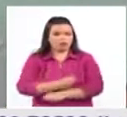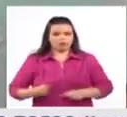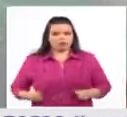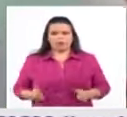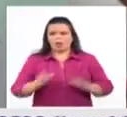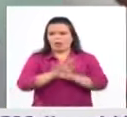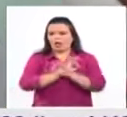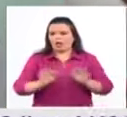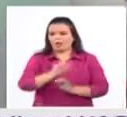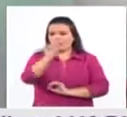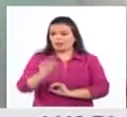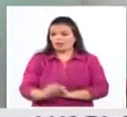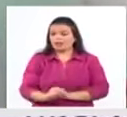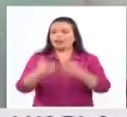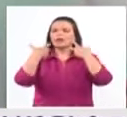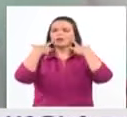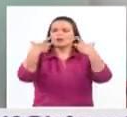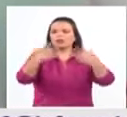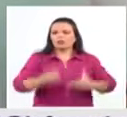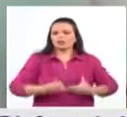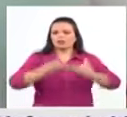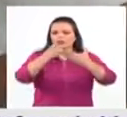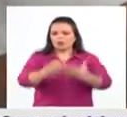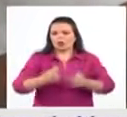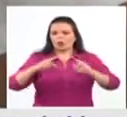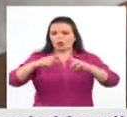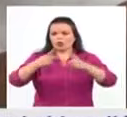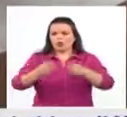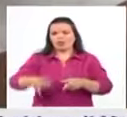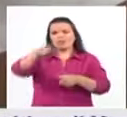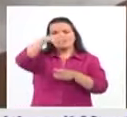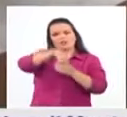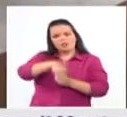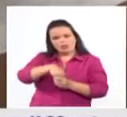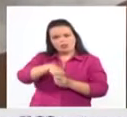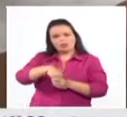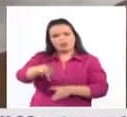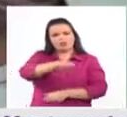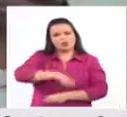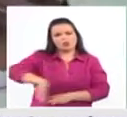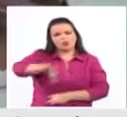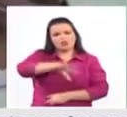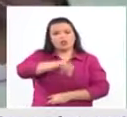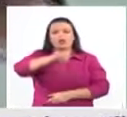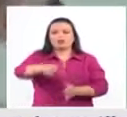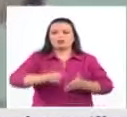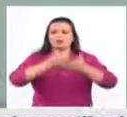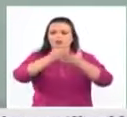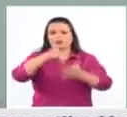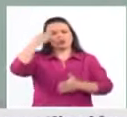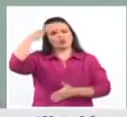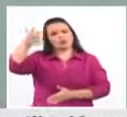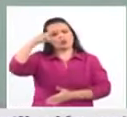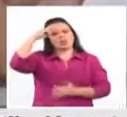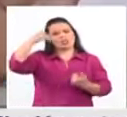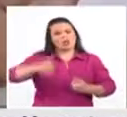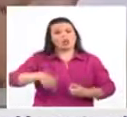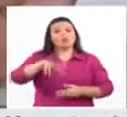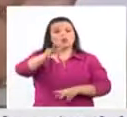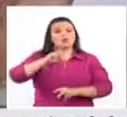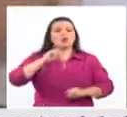en la recuperación y la reinserción social de los pacientes y ha fortalecido su salud mental para enfrentar esta nueva etapa de sus